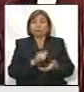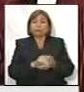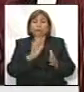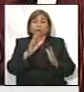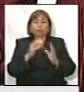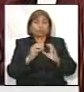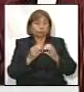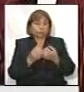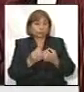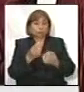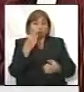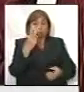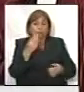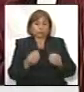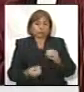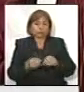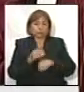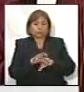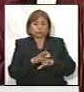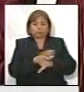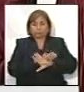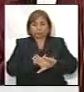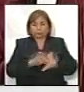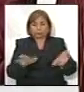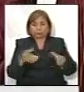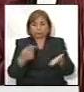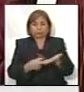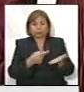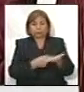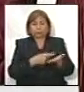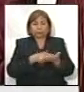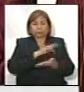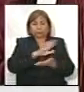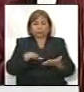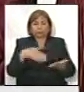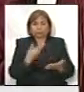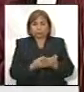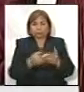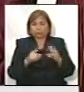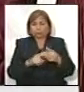cronograma, el 2 de julio habrá terminado el debate de todas las iniciativas.